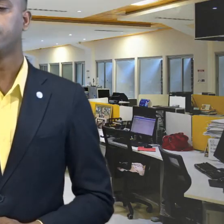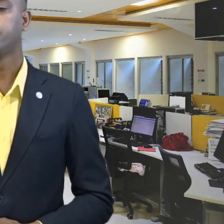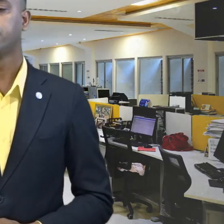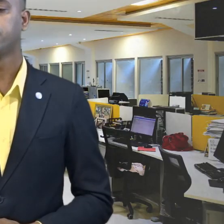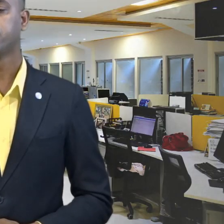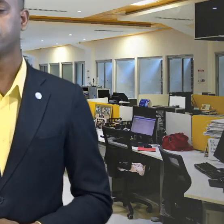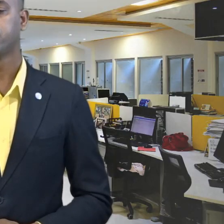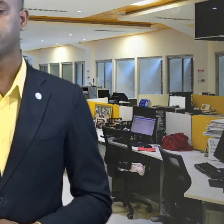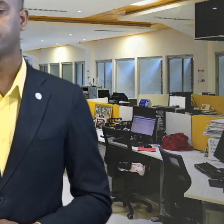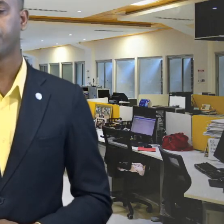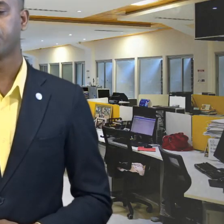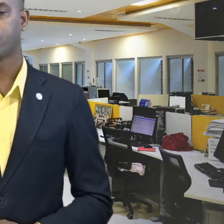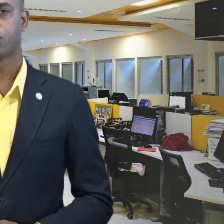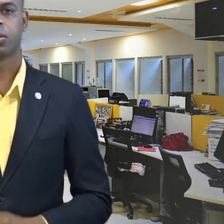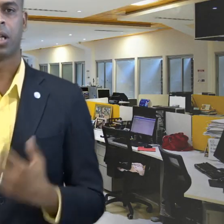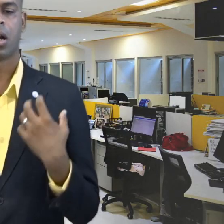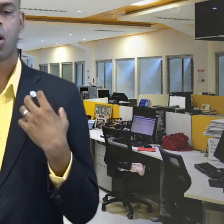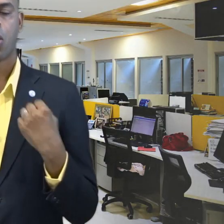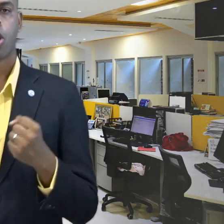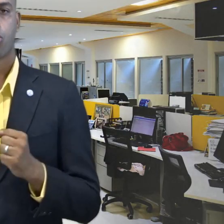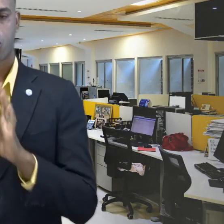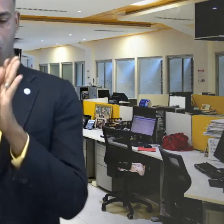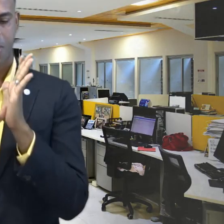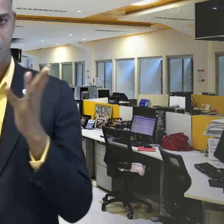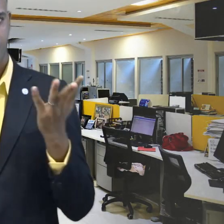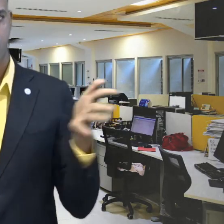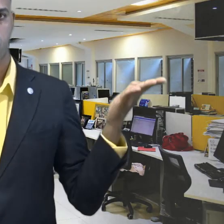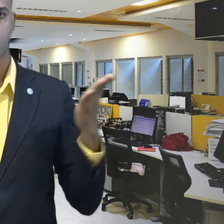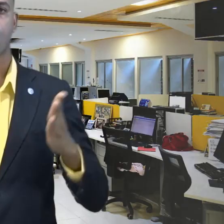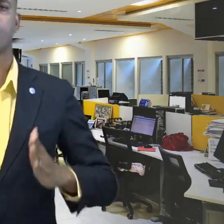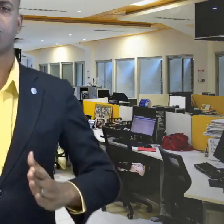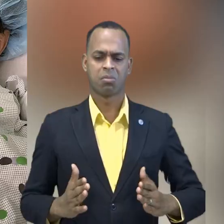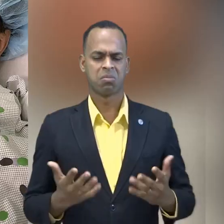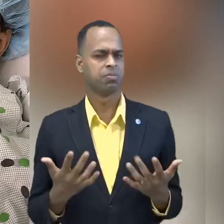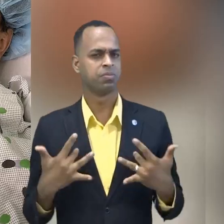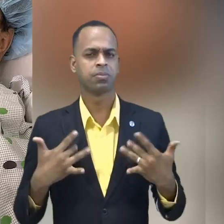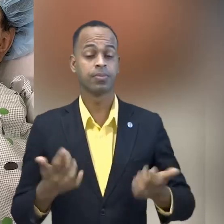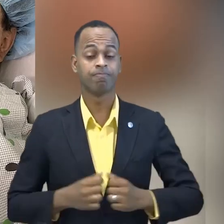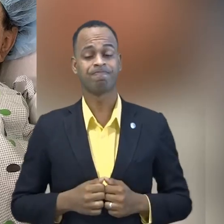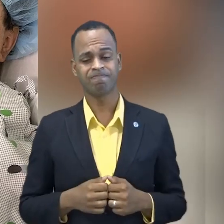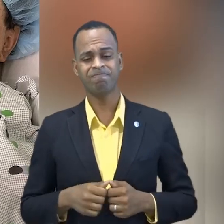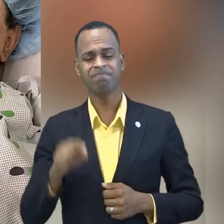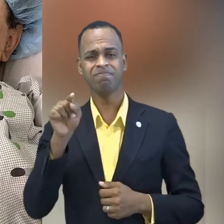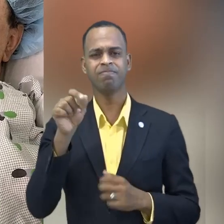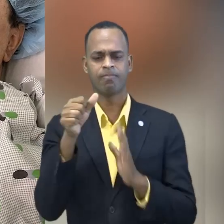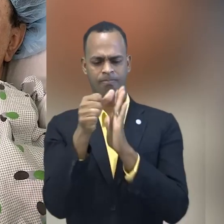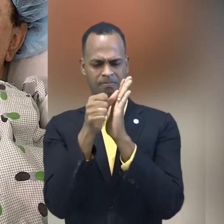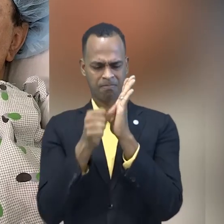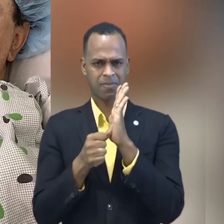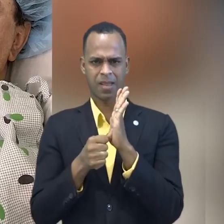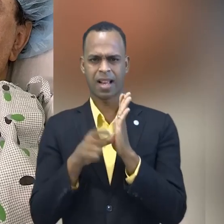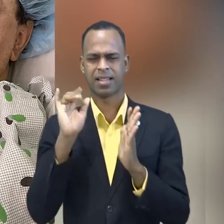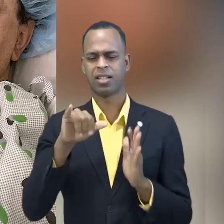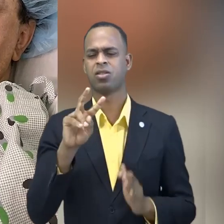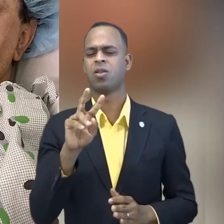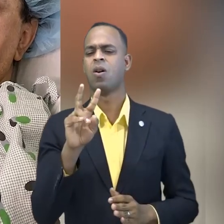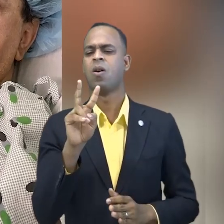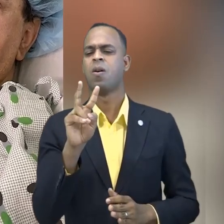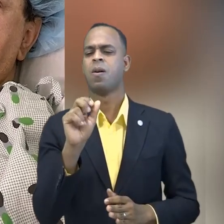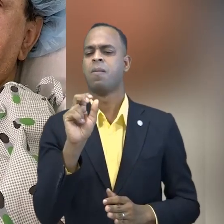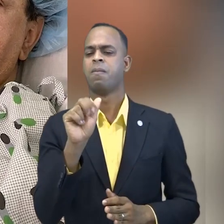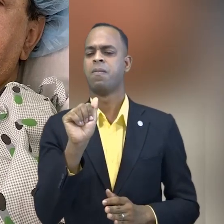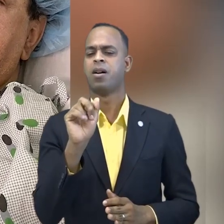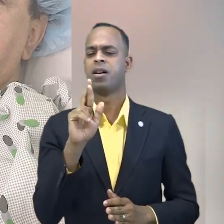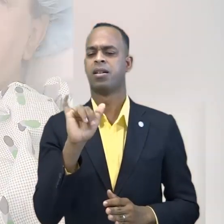Fernando Villalona en recuperación tras realizarse una bariátrica. Fernando Villalona se encuentra en recuperación tras someterse a una